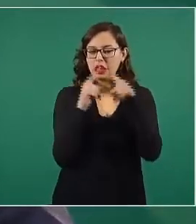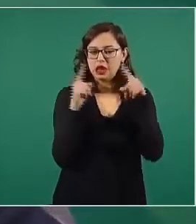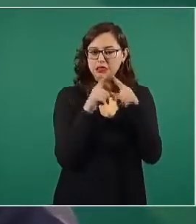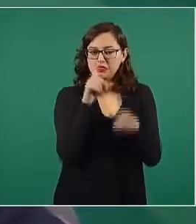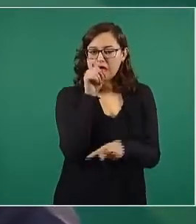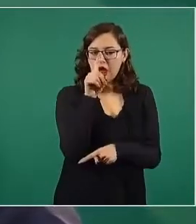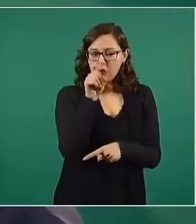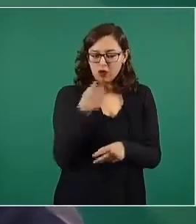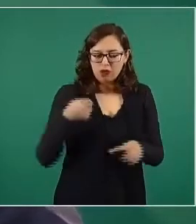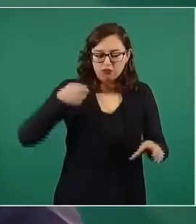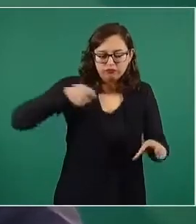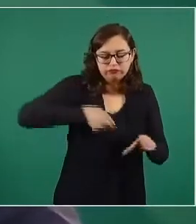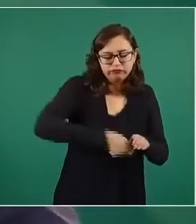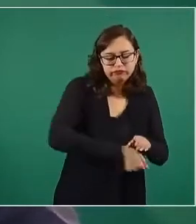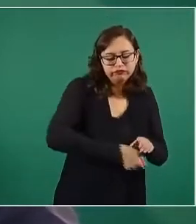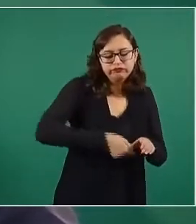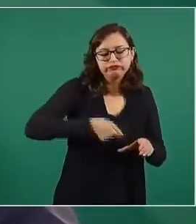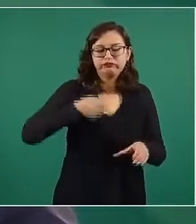porque es una mentalidad